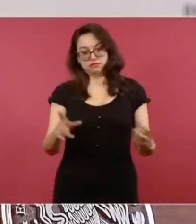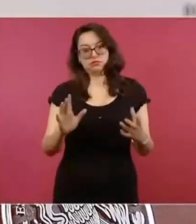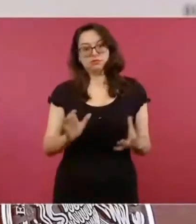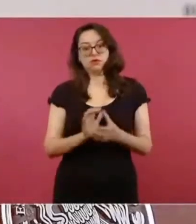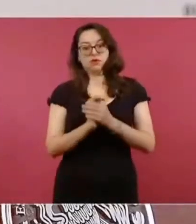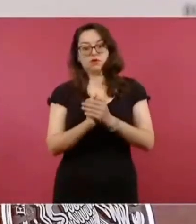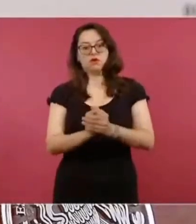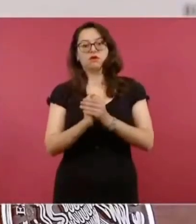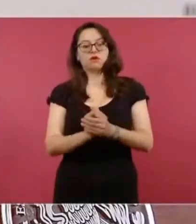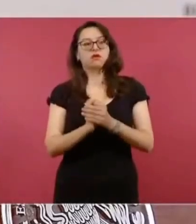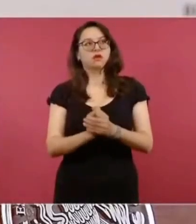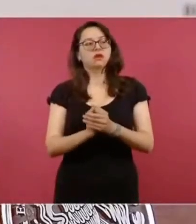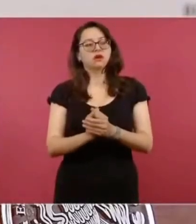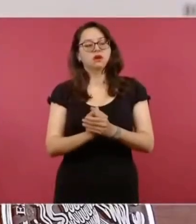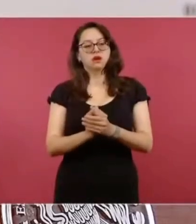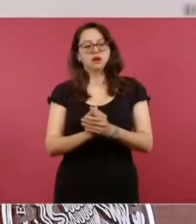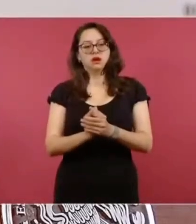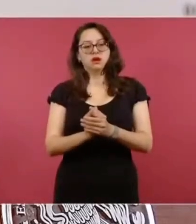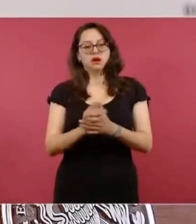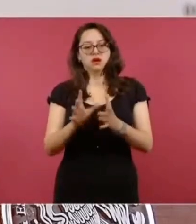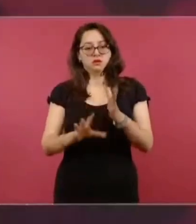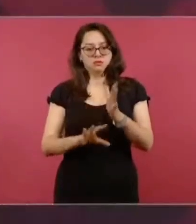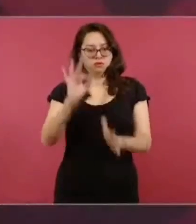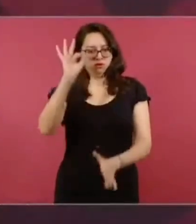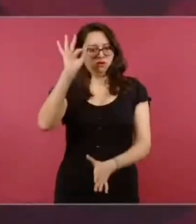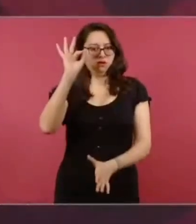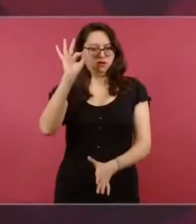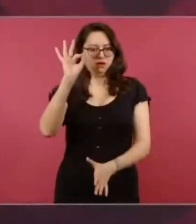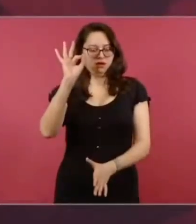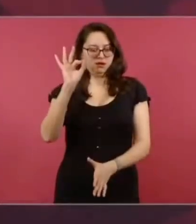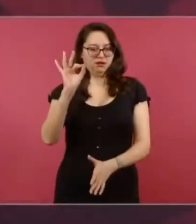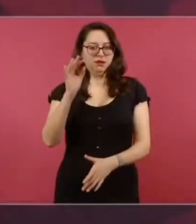no es rifa, es insaculación.